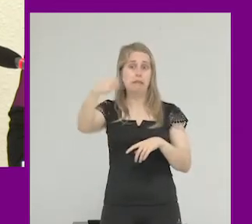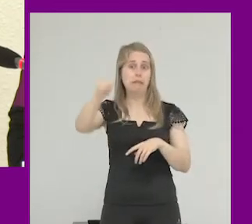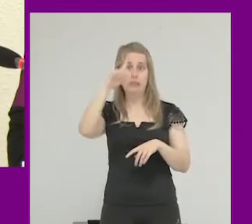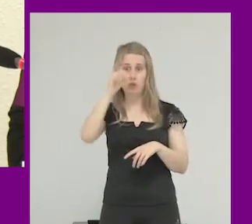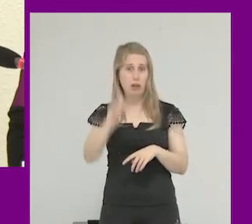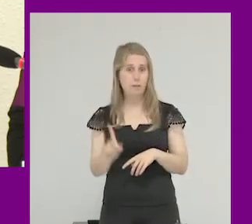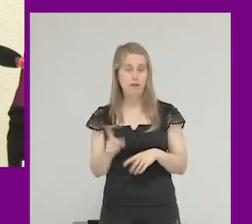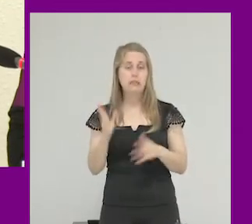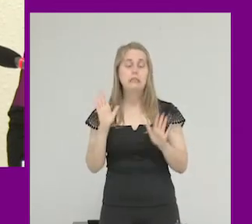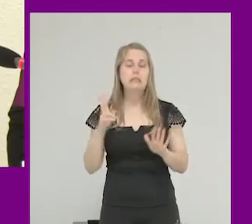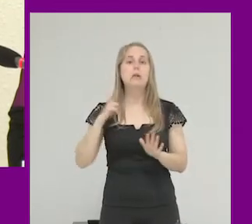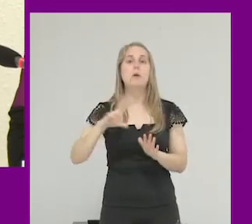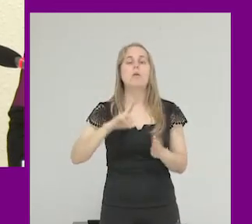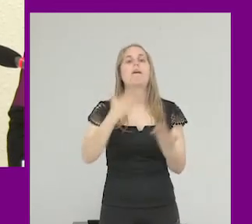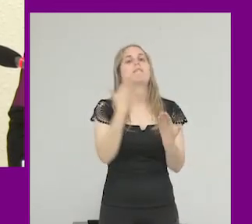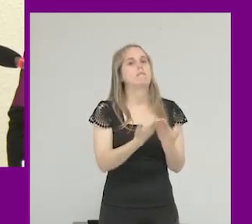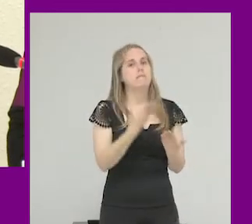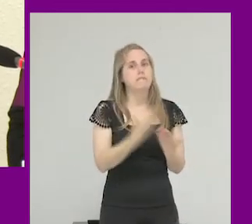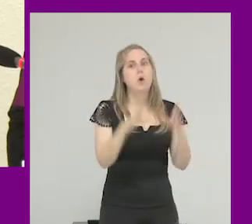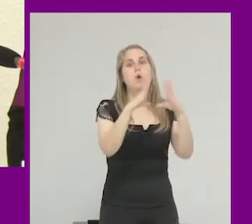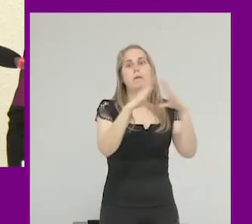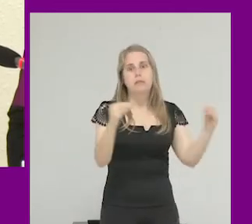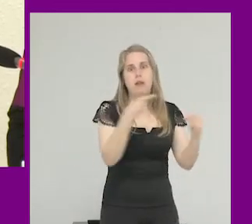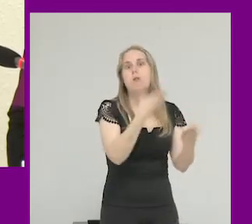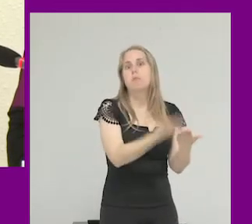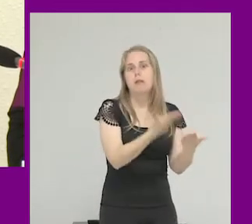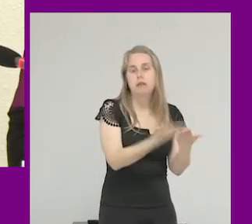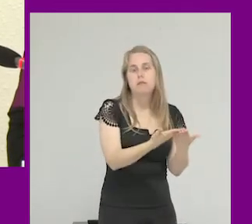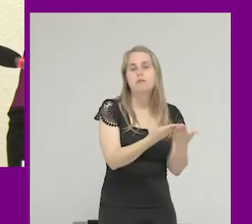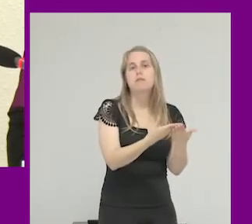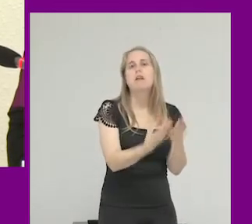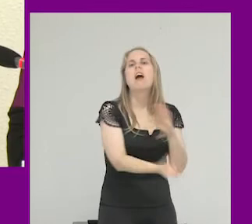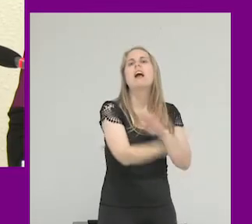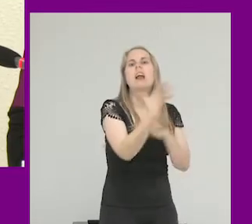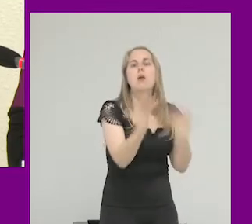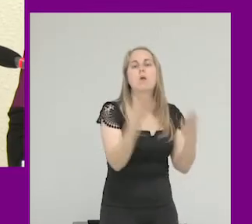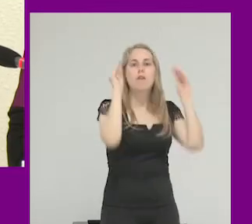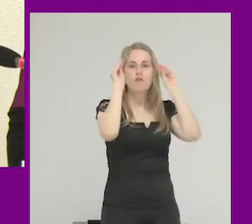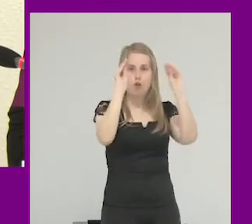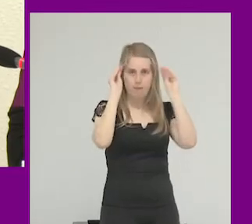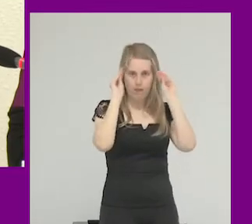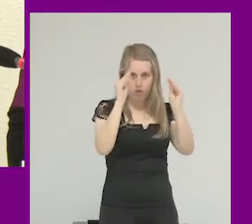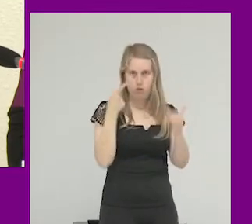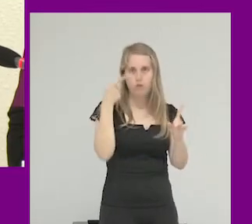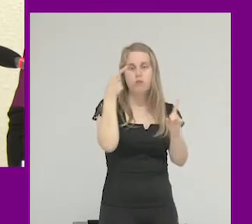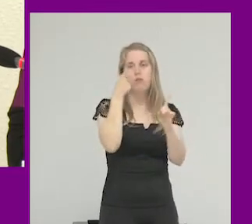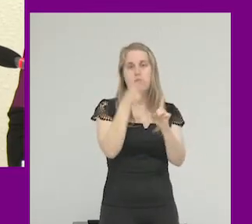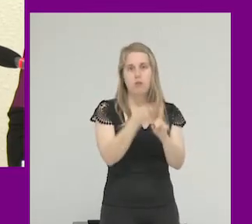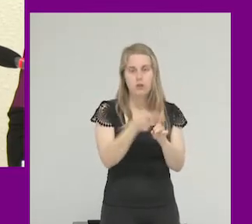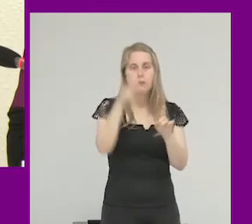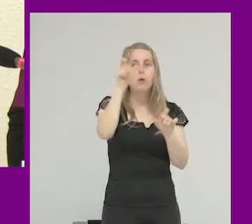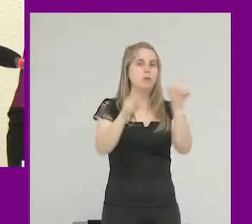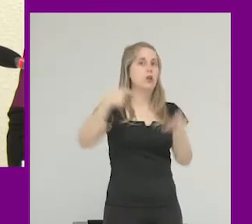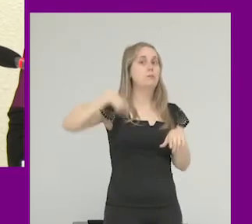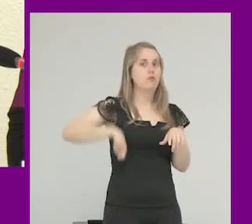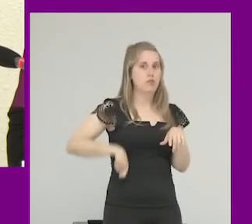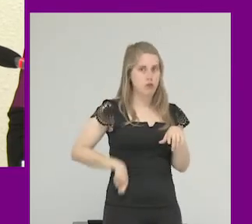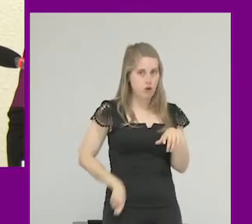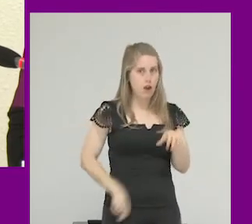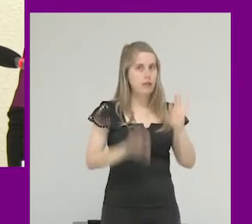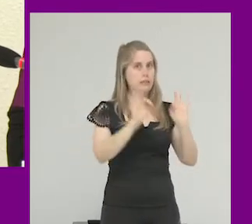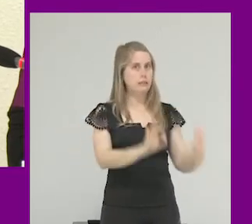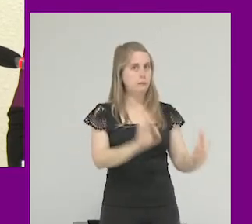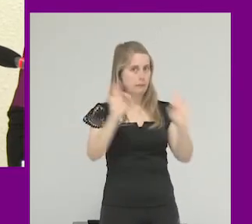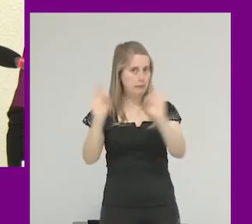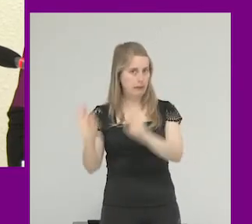Entonces, por favor, solicito a la universidad que se creara una formación para formar profesionales